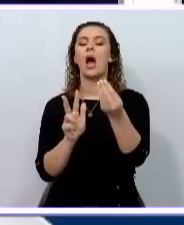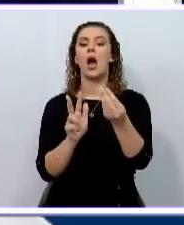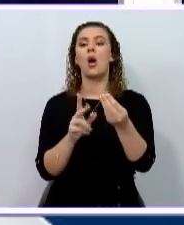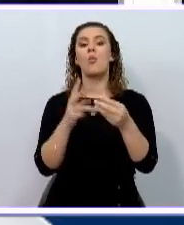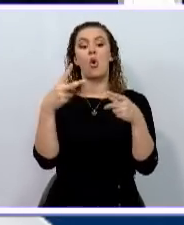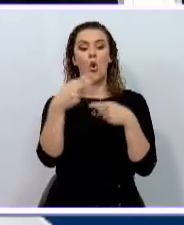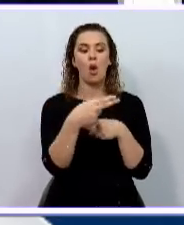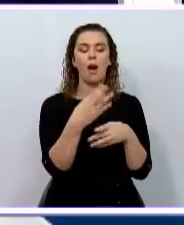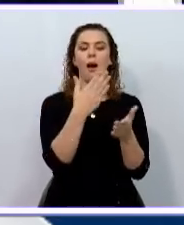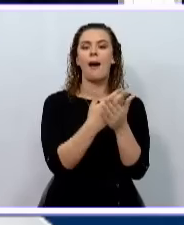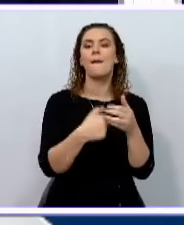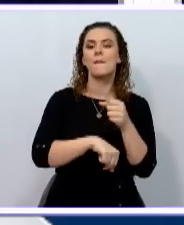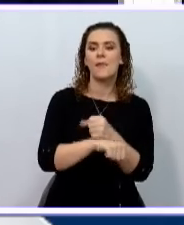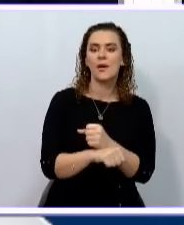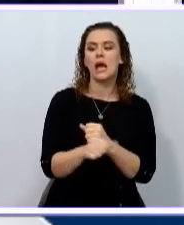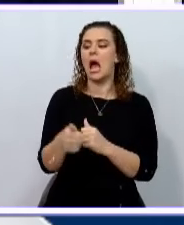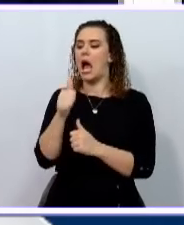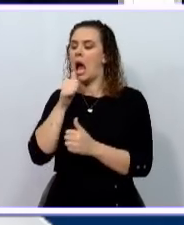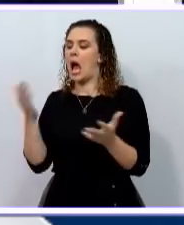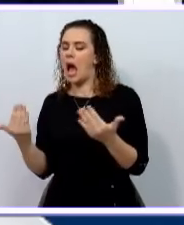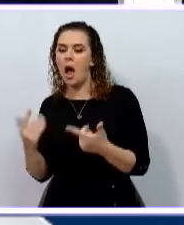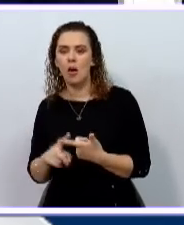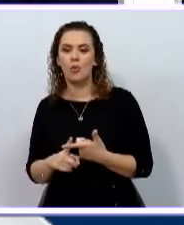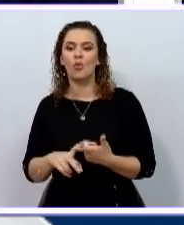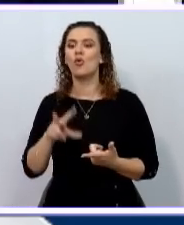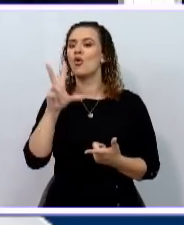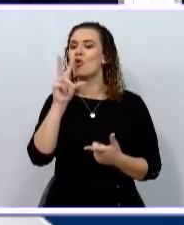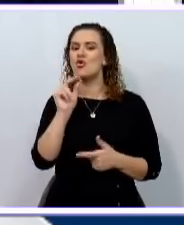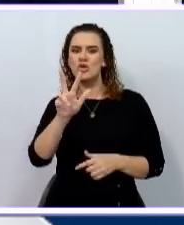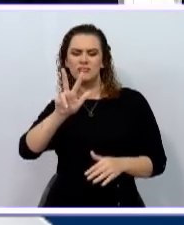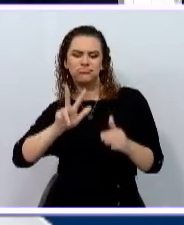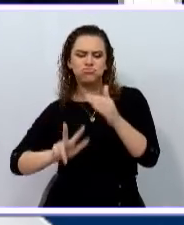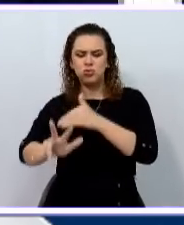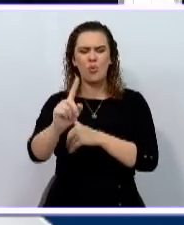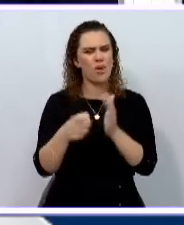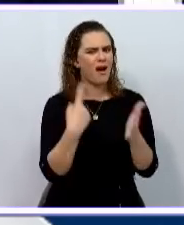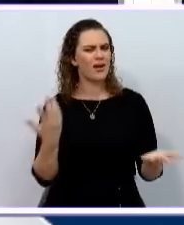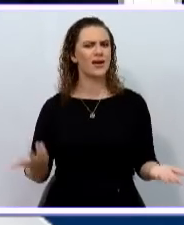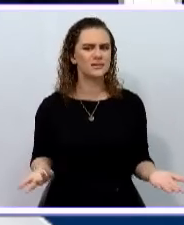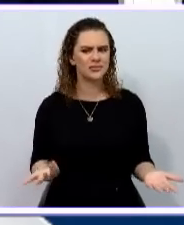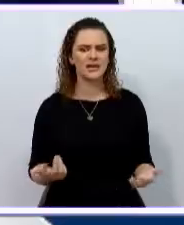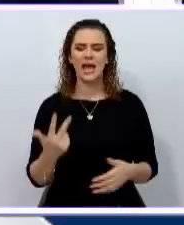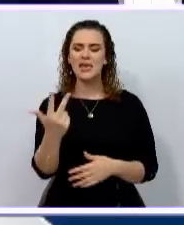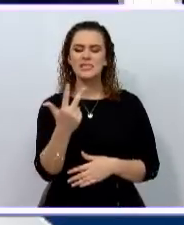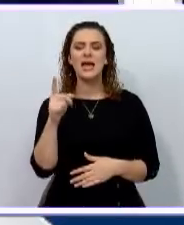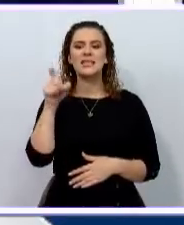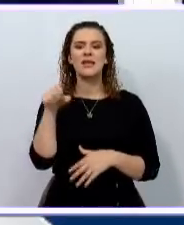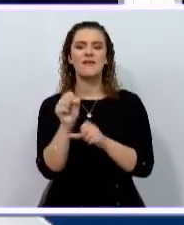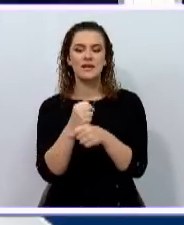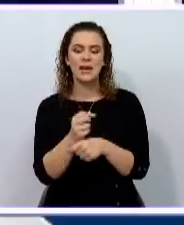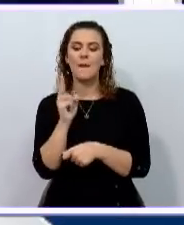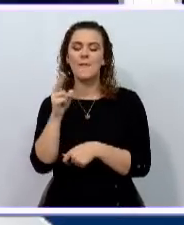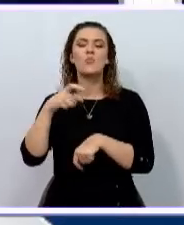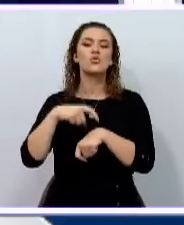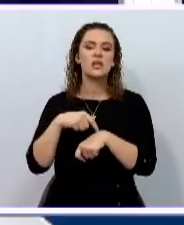cortas el partido tomas agua además no metes tres chavalos de un solo que los tres tienen que hacer al